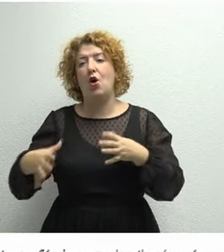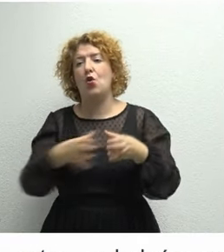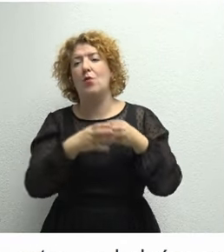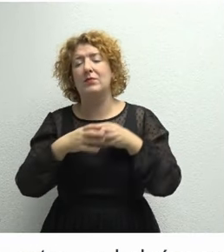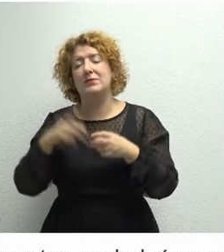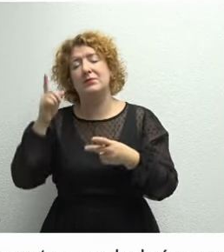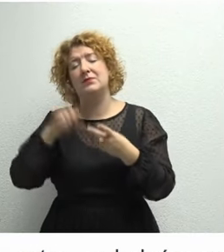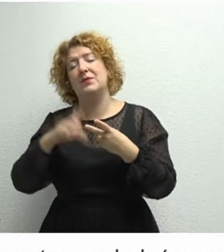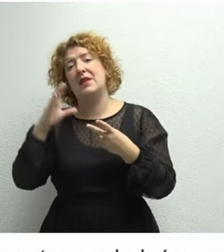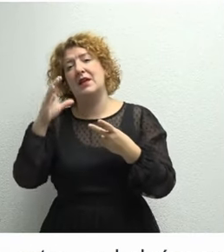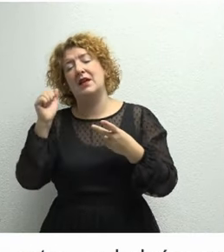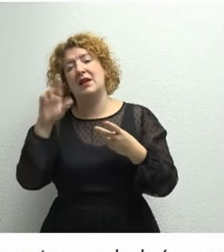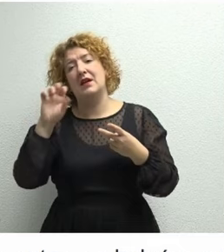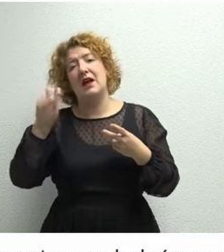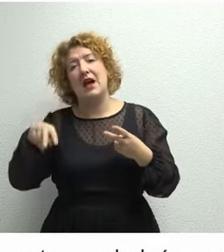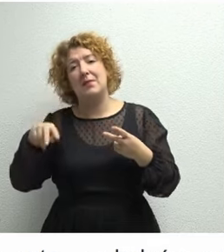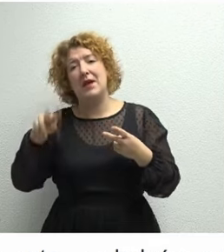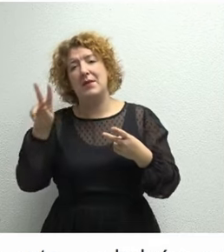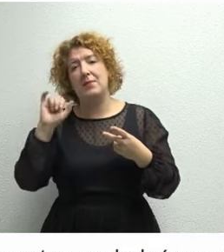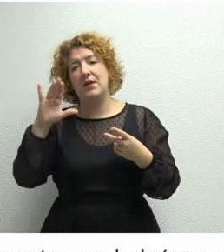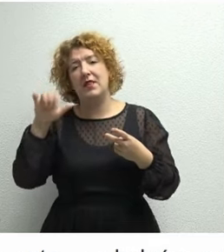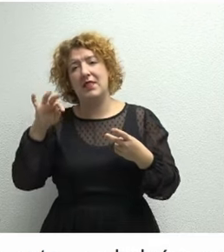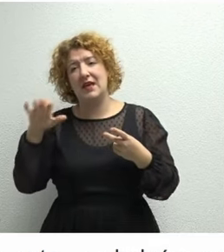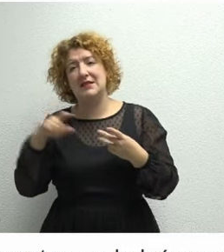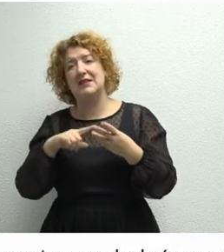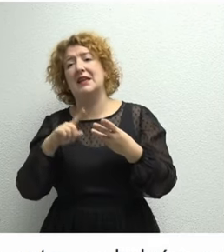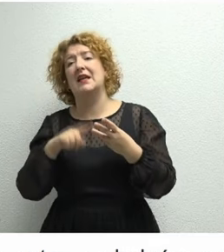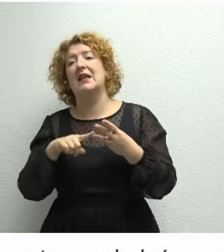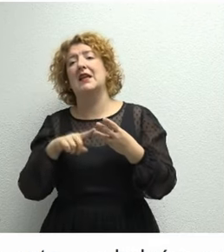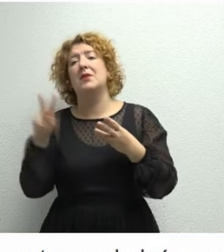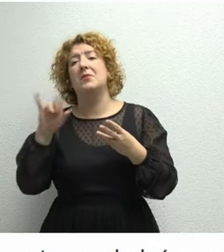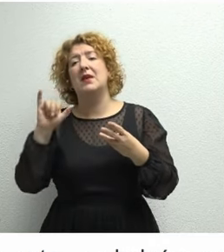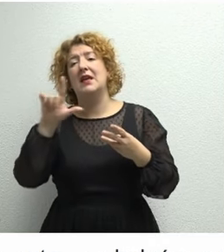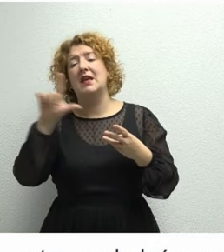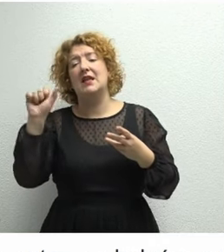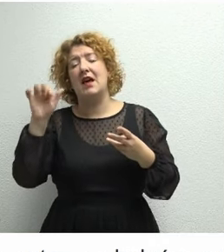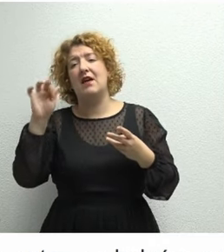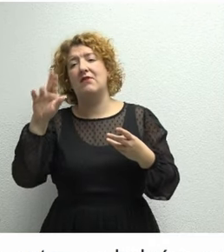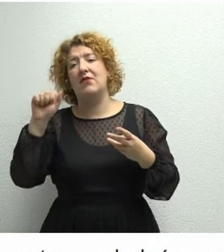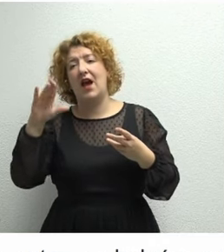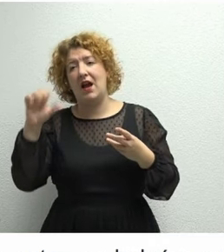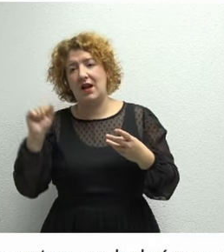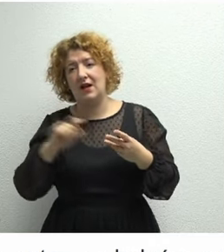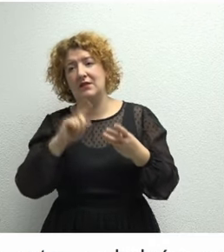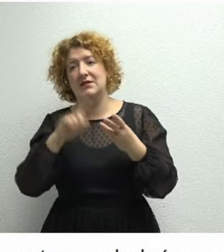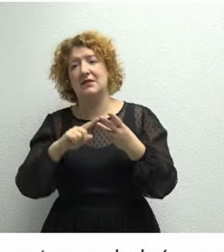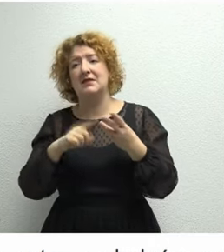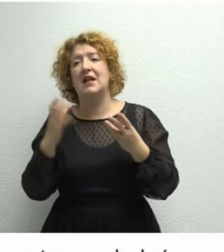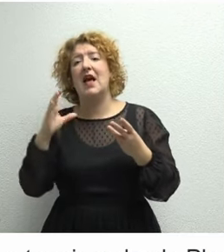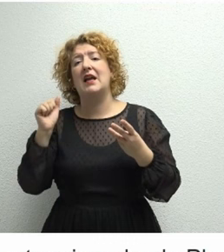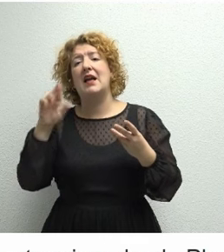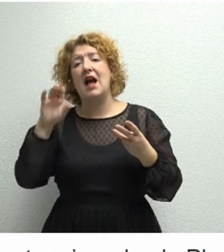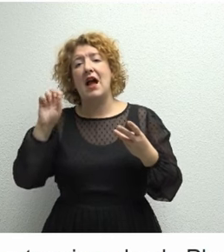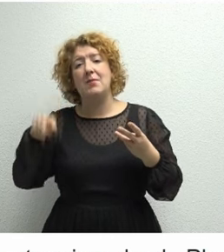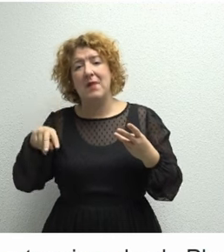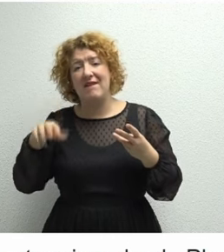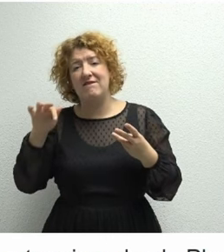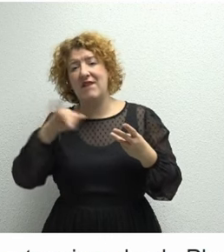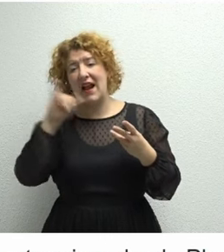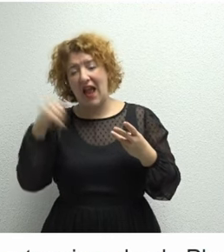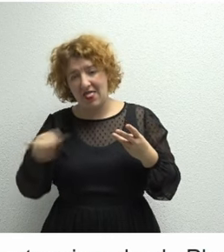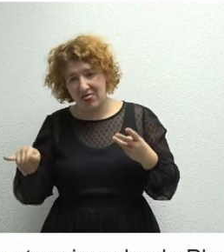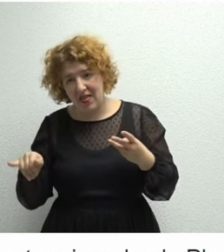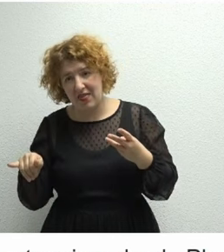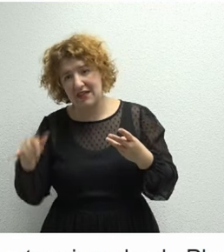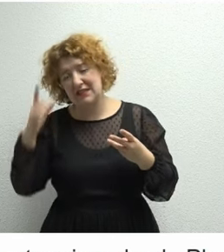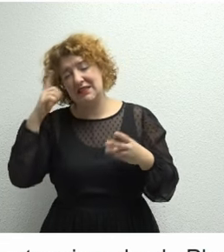psicóloga de plan inclusión villafranca también en este proyecto Candela Fernández que es enfermera del equipo de Salud Mental de Montijo y rosa guisado